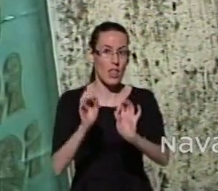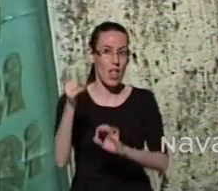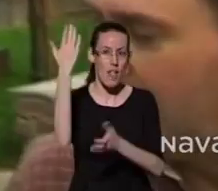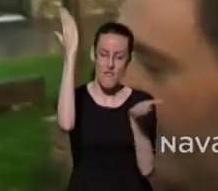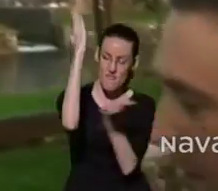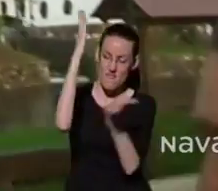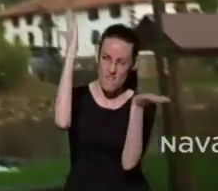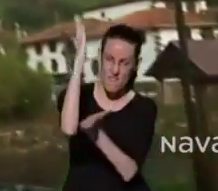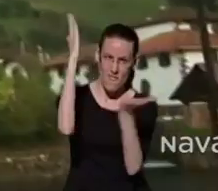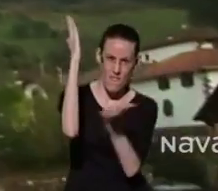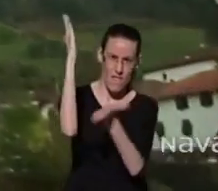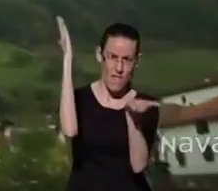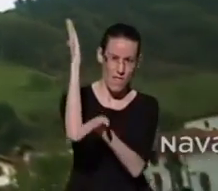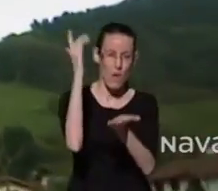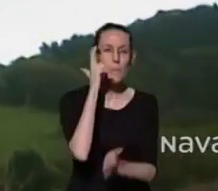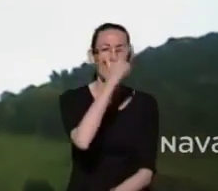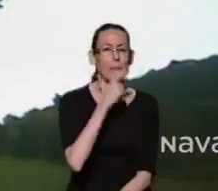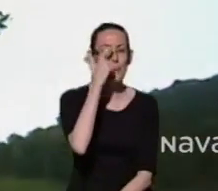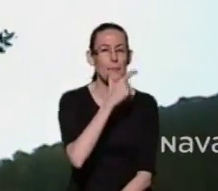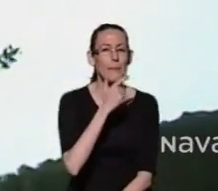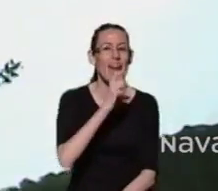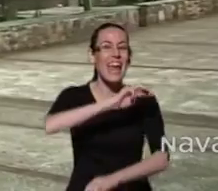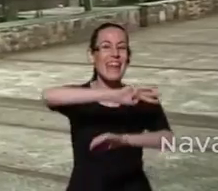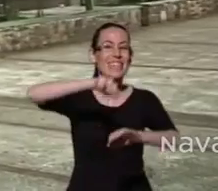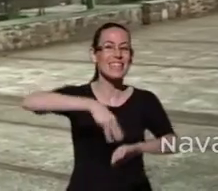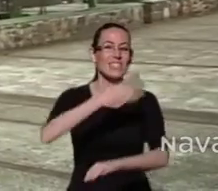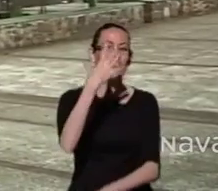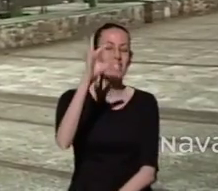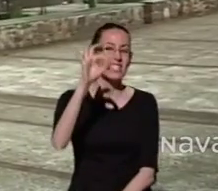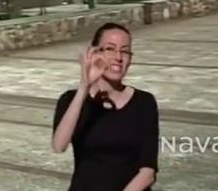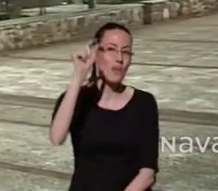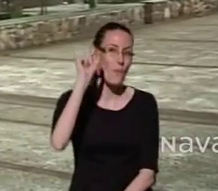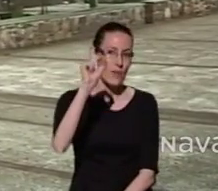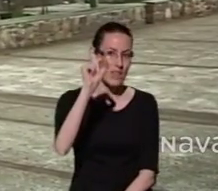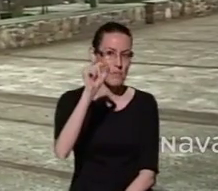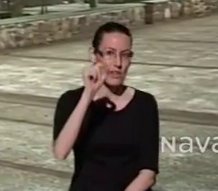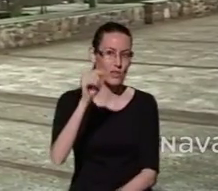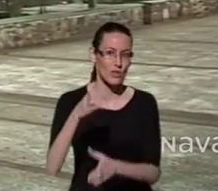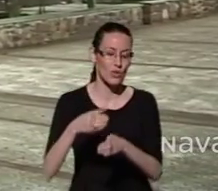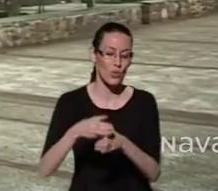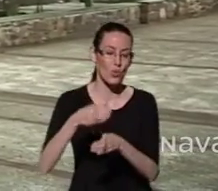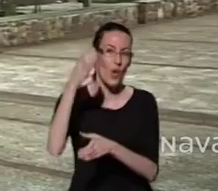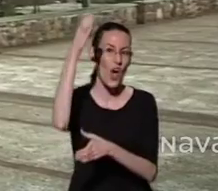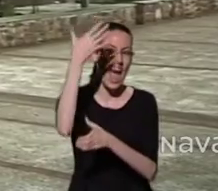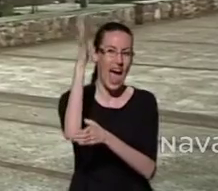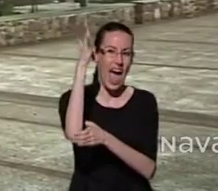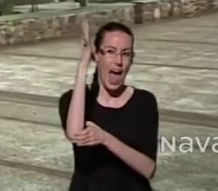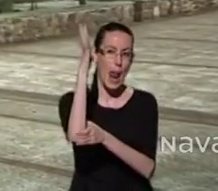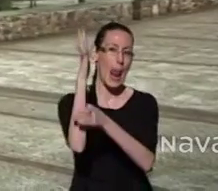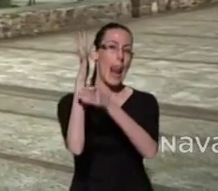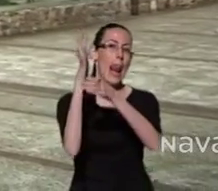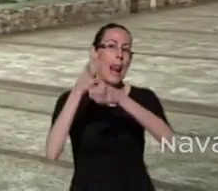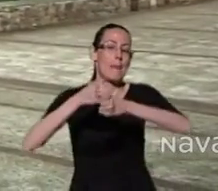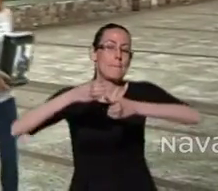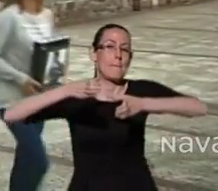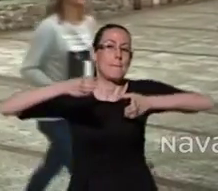Es el mayor tronco que se ha cortado en la historia, ahí queda. Bueno, Antxon, pues muchas gracias. Vale, pues. Oye, y muchas gracias por los